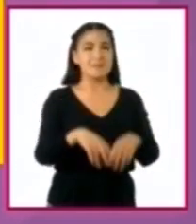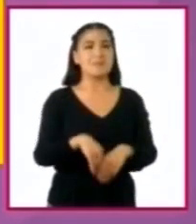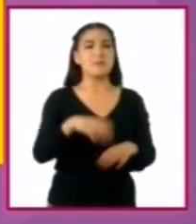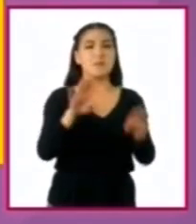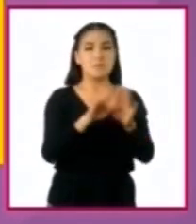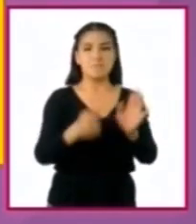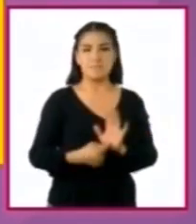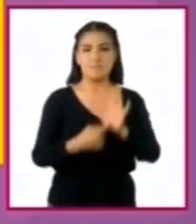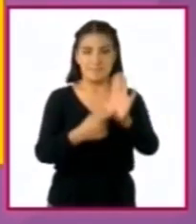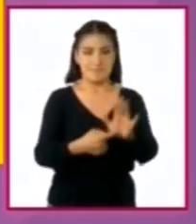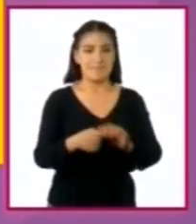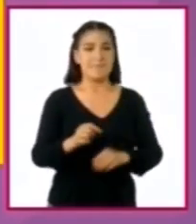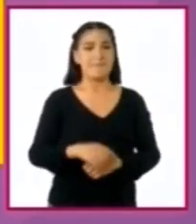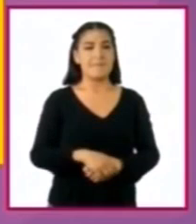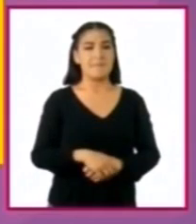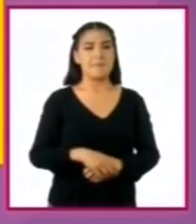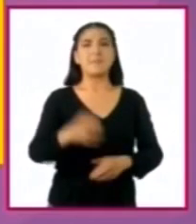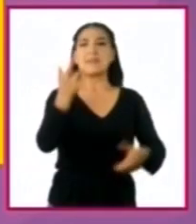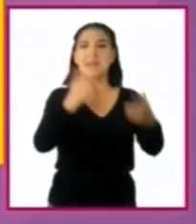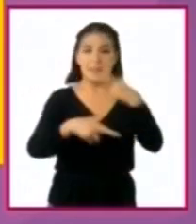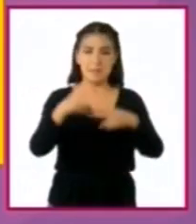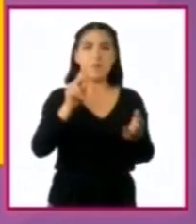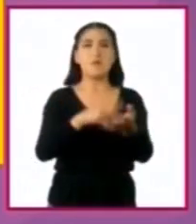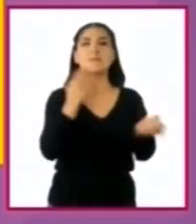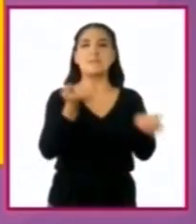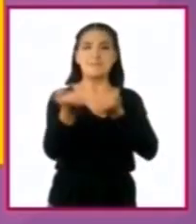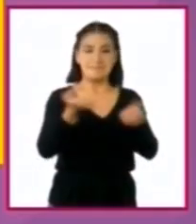expresiones. Repetimos el ejercicio.